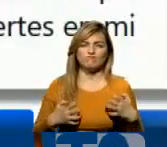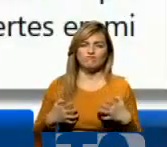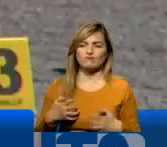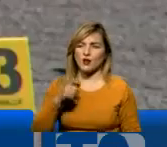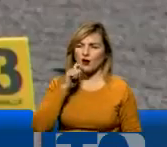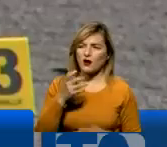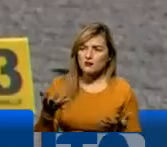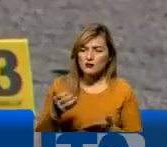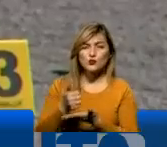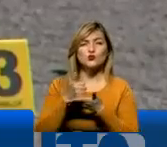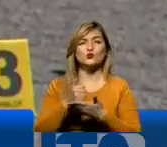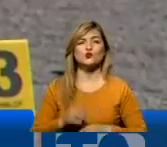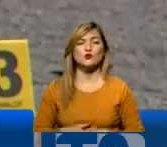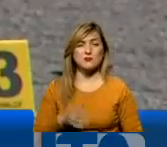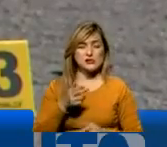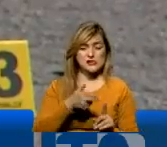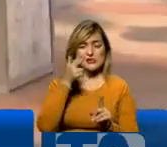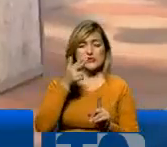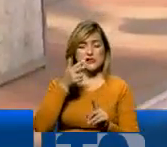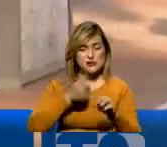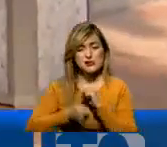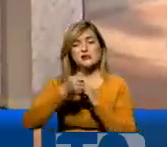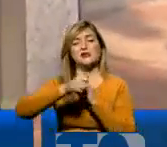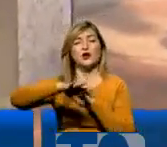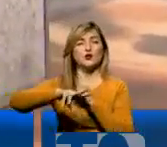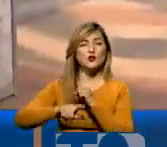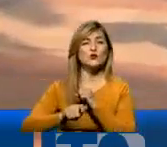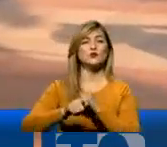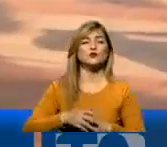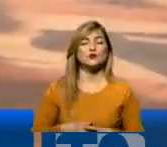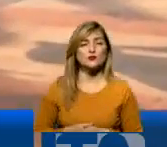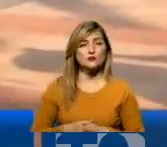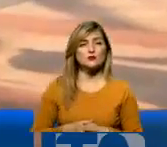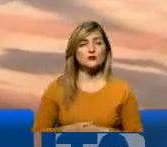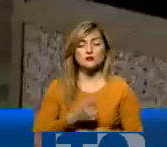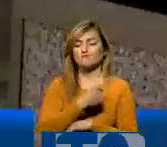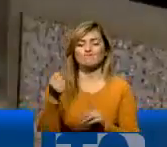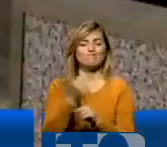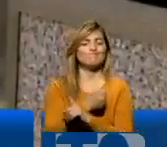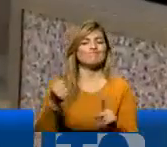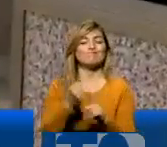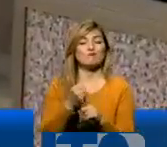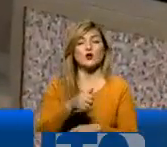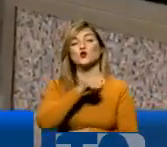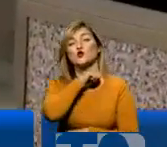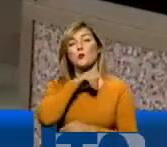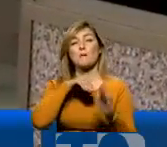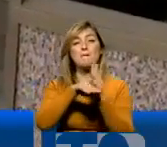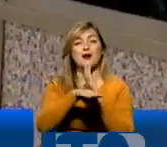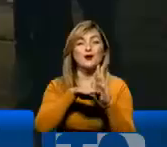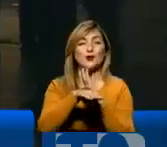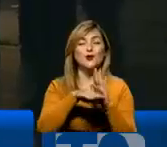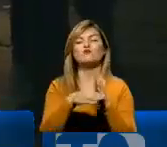por acciones. Y es que no son solo asesinatos, sino también robos. Pues en este violento día se registró además el asalto a una entidad